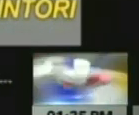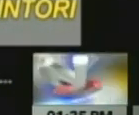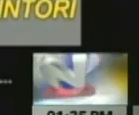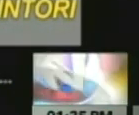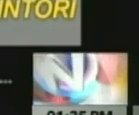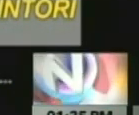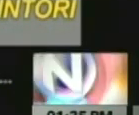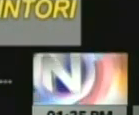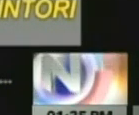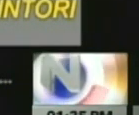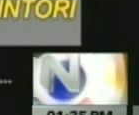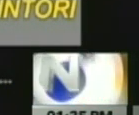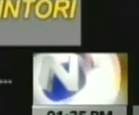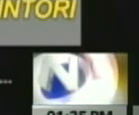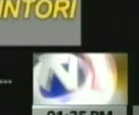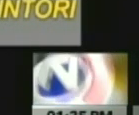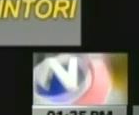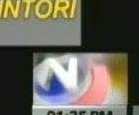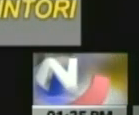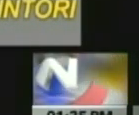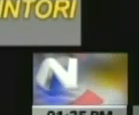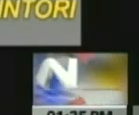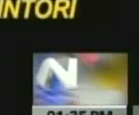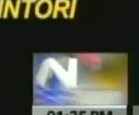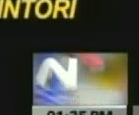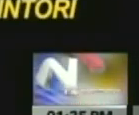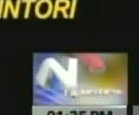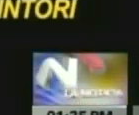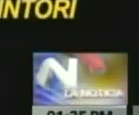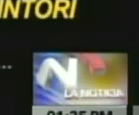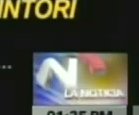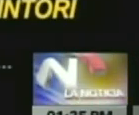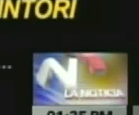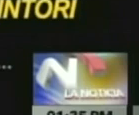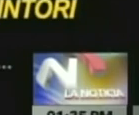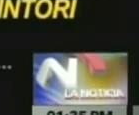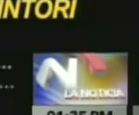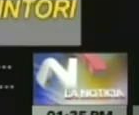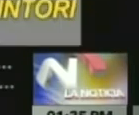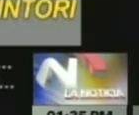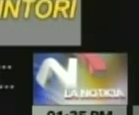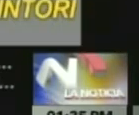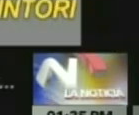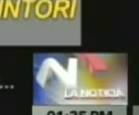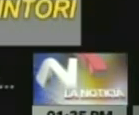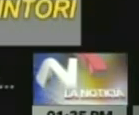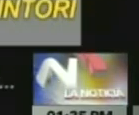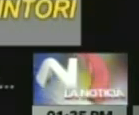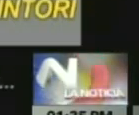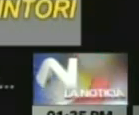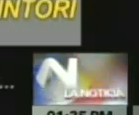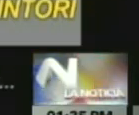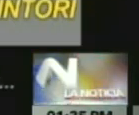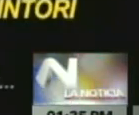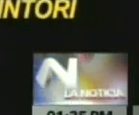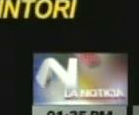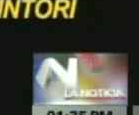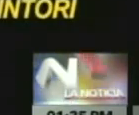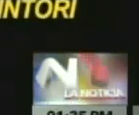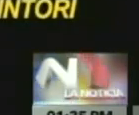Correcto, correcto. Esa es una de las posiciones que le traigo. Ajá, por eso entonces usted tiene que... Pero lo que quieren es desmovilizar el